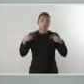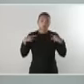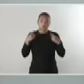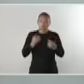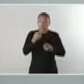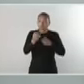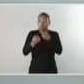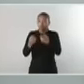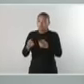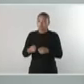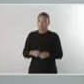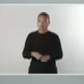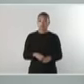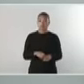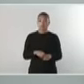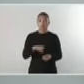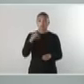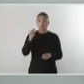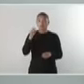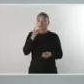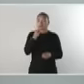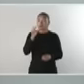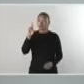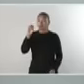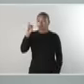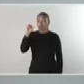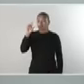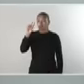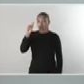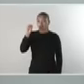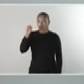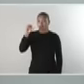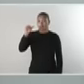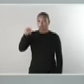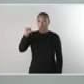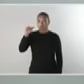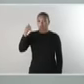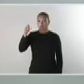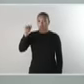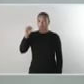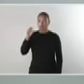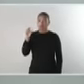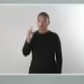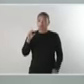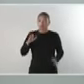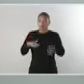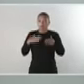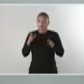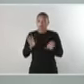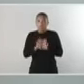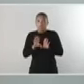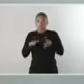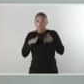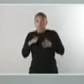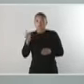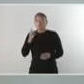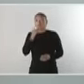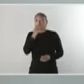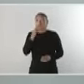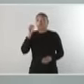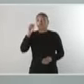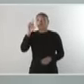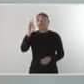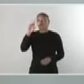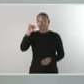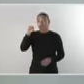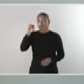Y hace rato Ricardo Anaya que aquí está presente se asustó cuando dijo Francisco que iba a acabar con los moches